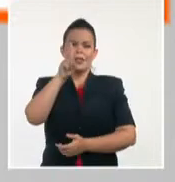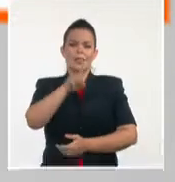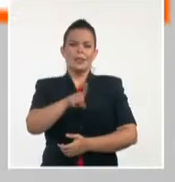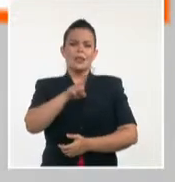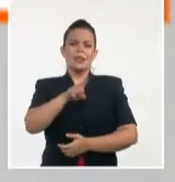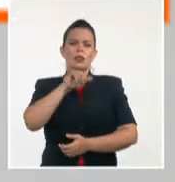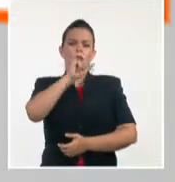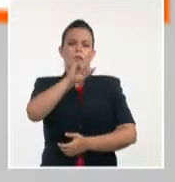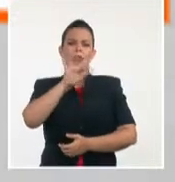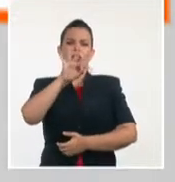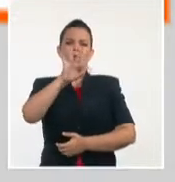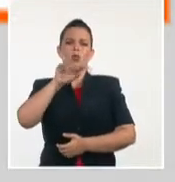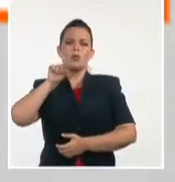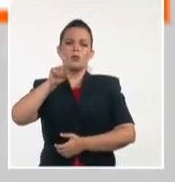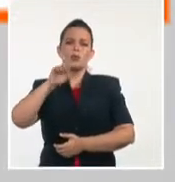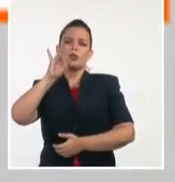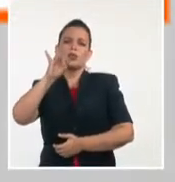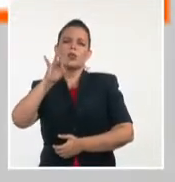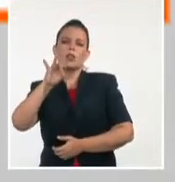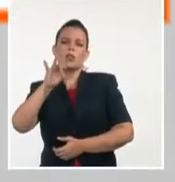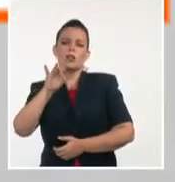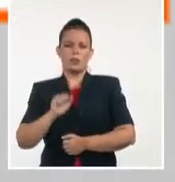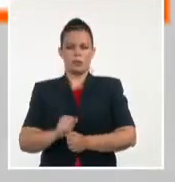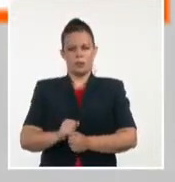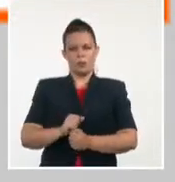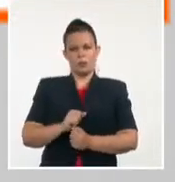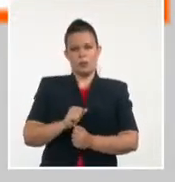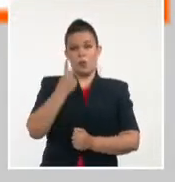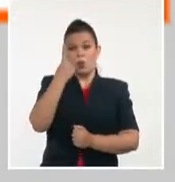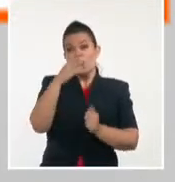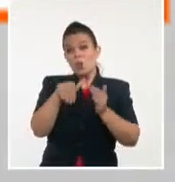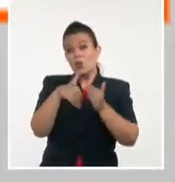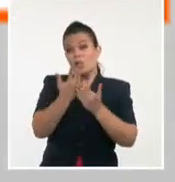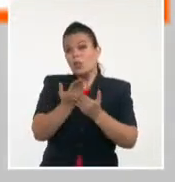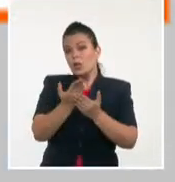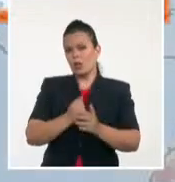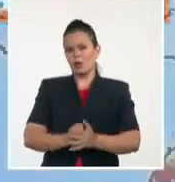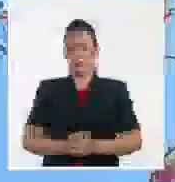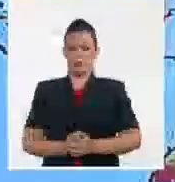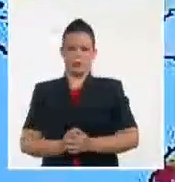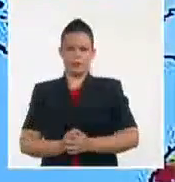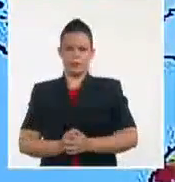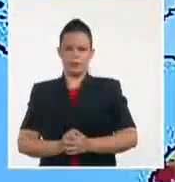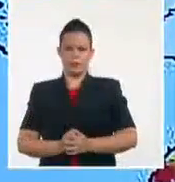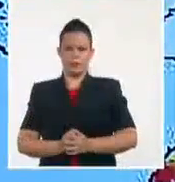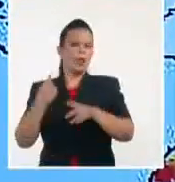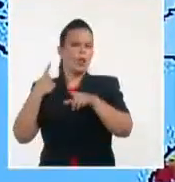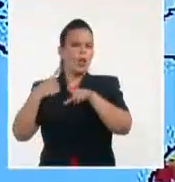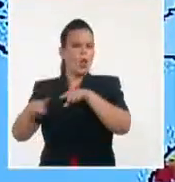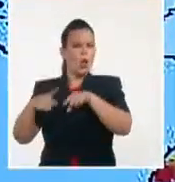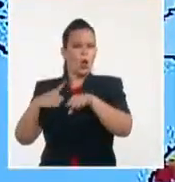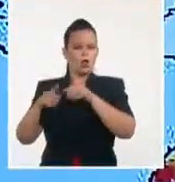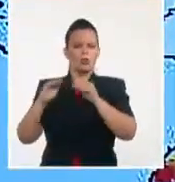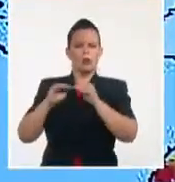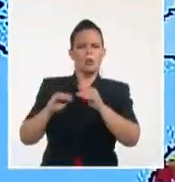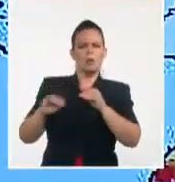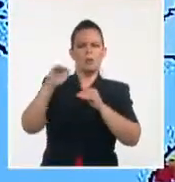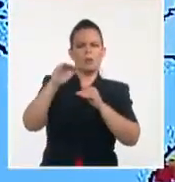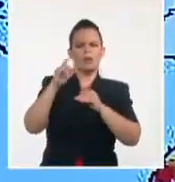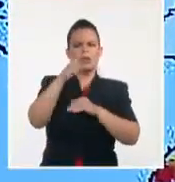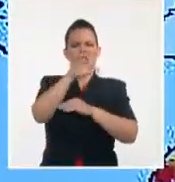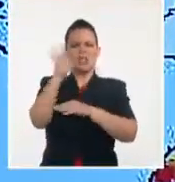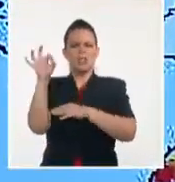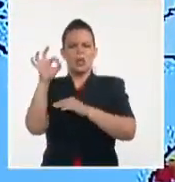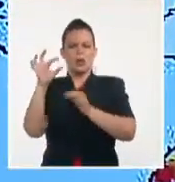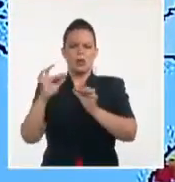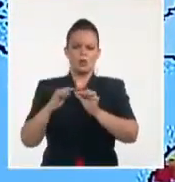168.7 en 24 horas. Y todos estos valores están por encima de 100 milímetros. Y hubo una